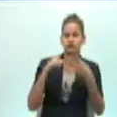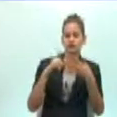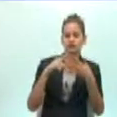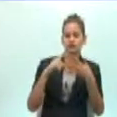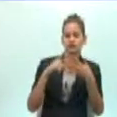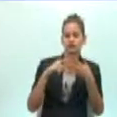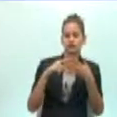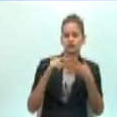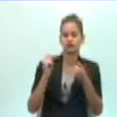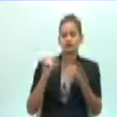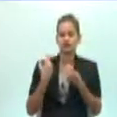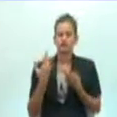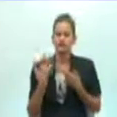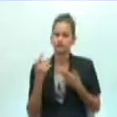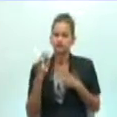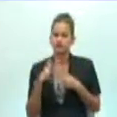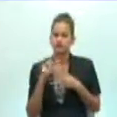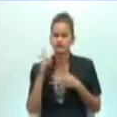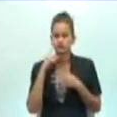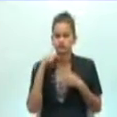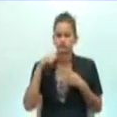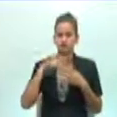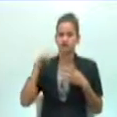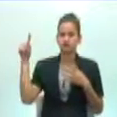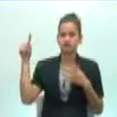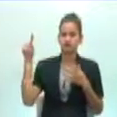vivas. Cordura, sensatez.